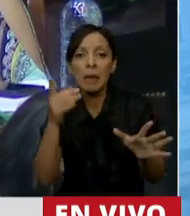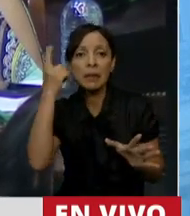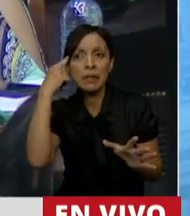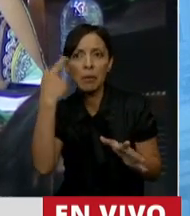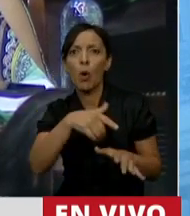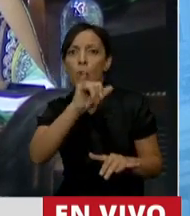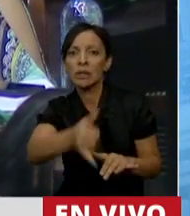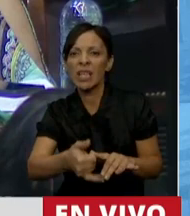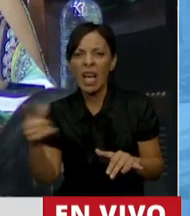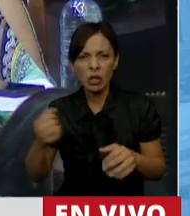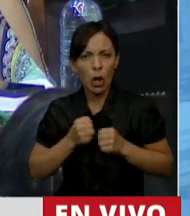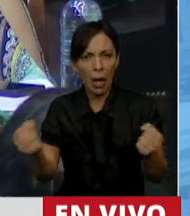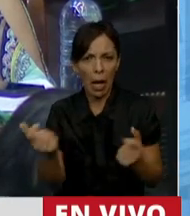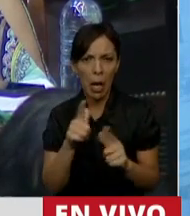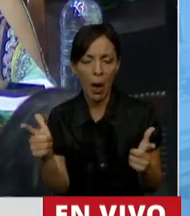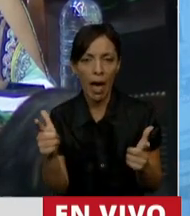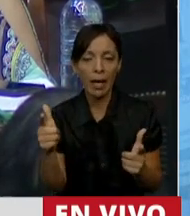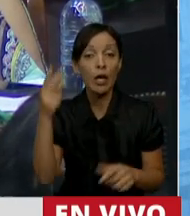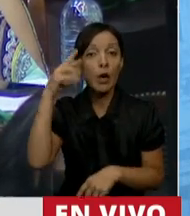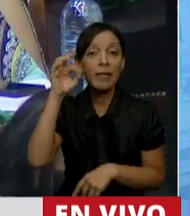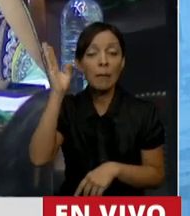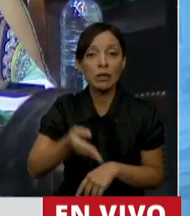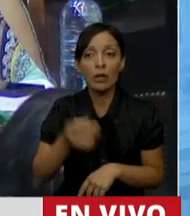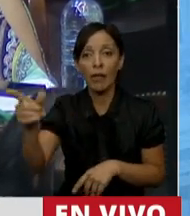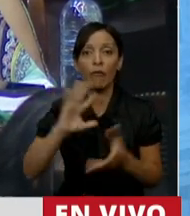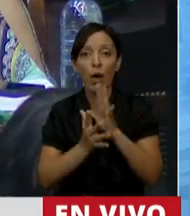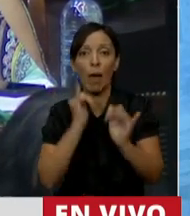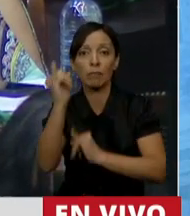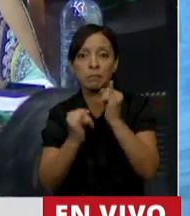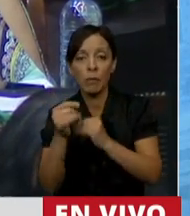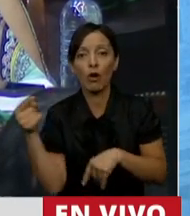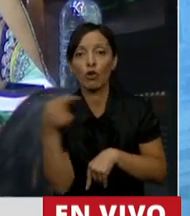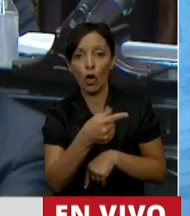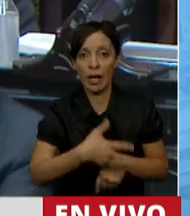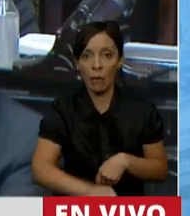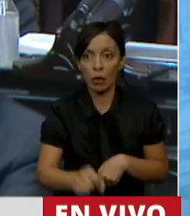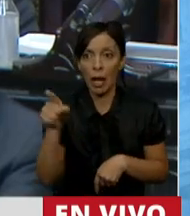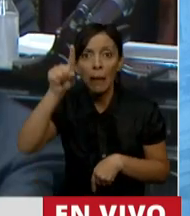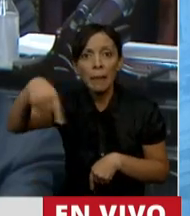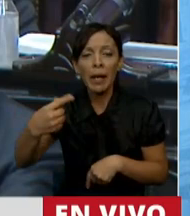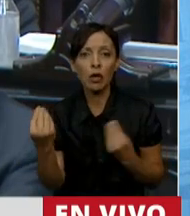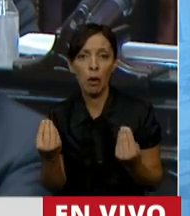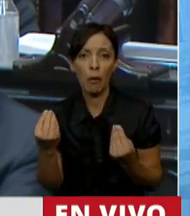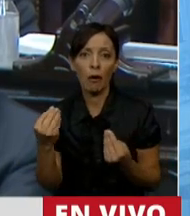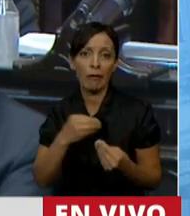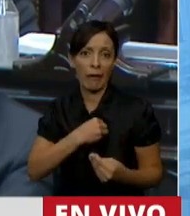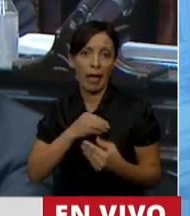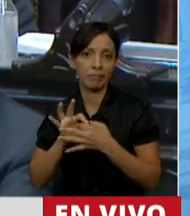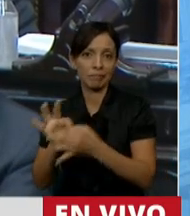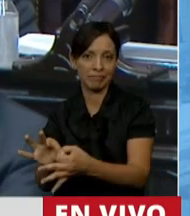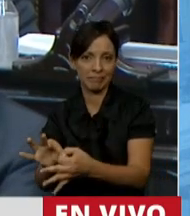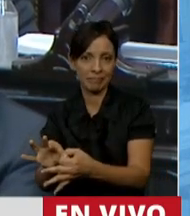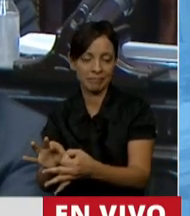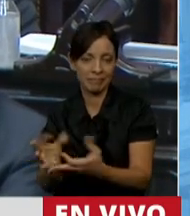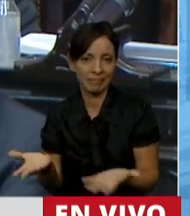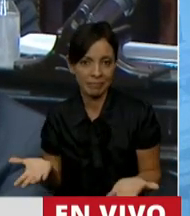para aceptar que el 90% de los argumentos contrarios a la legalización del aborto son fundados en dogmas de fe,